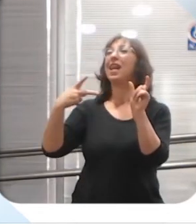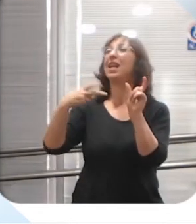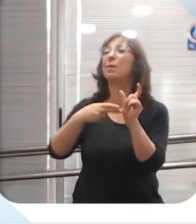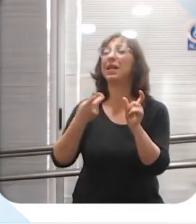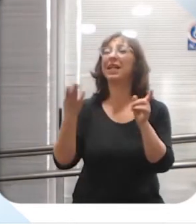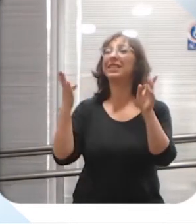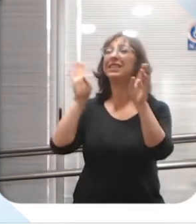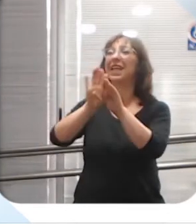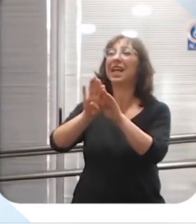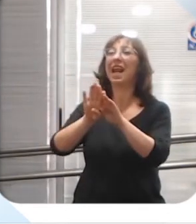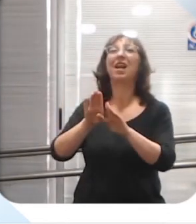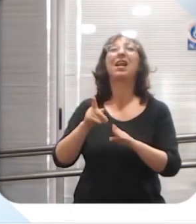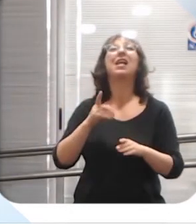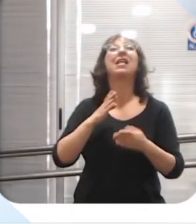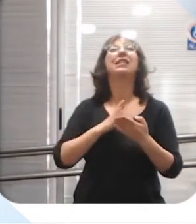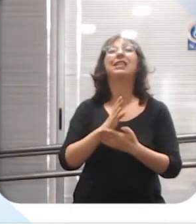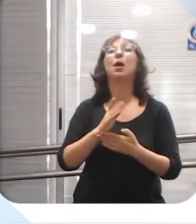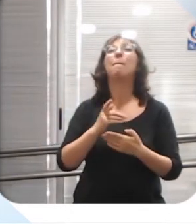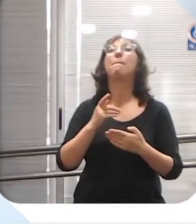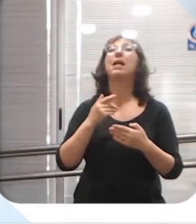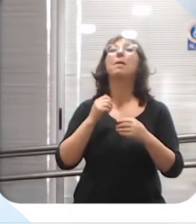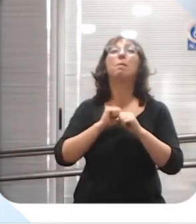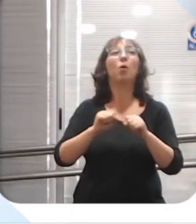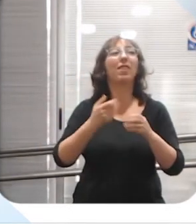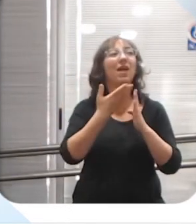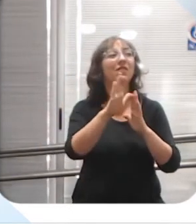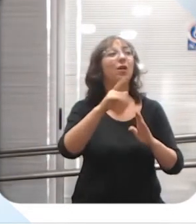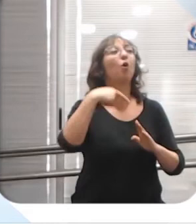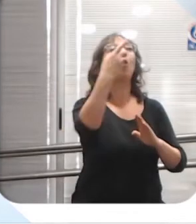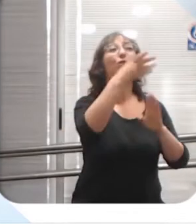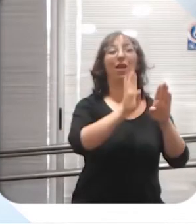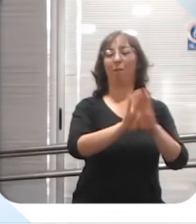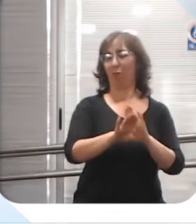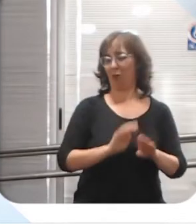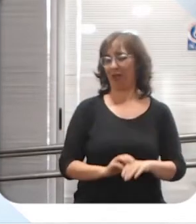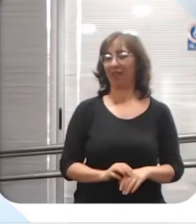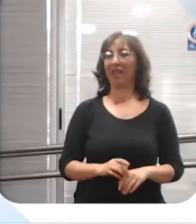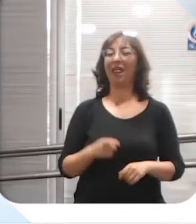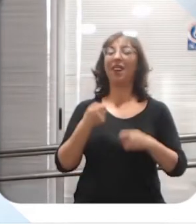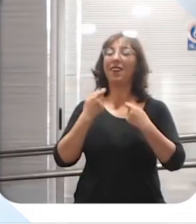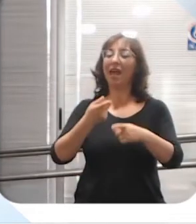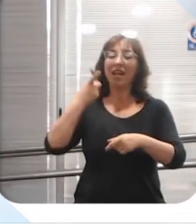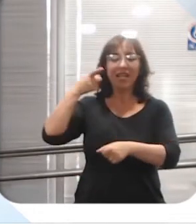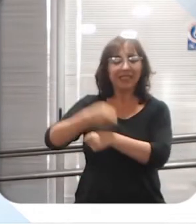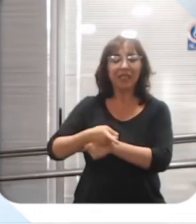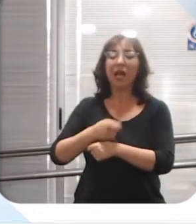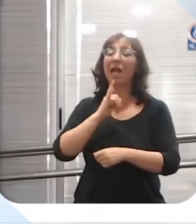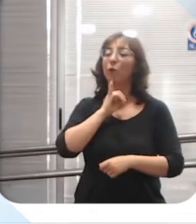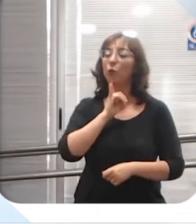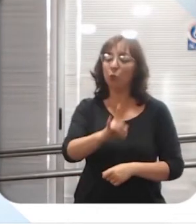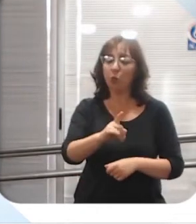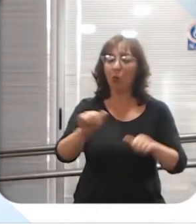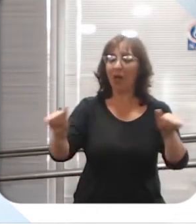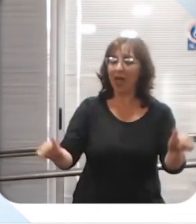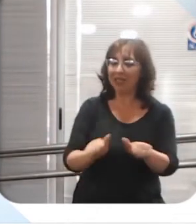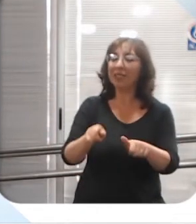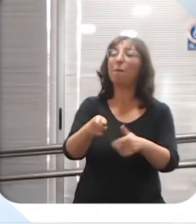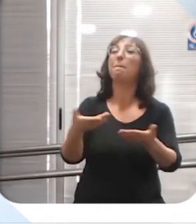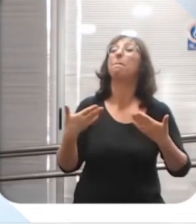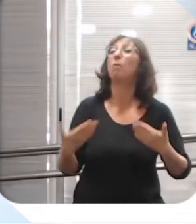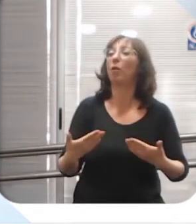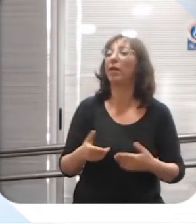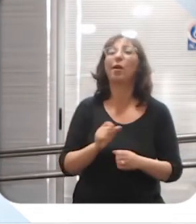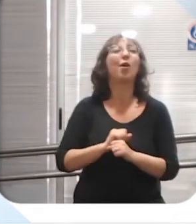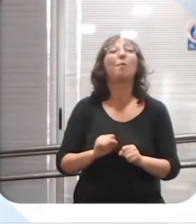unas puertas, que siempre es la manera de abrir otras. Plantear exigencias, hacelo tú porque podés.